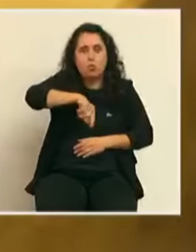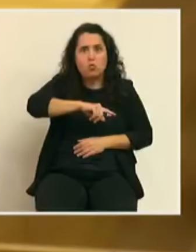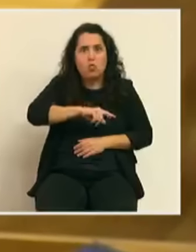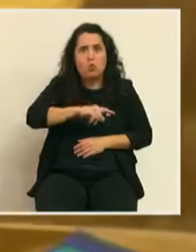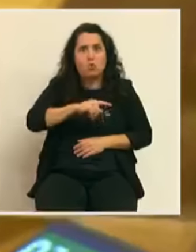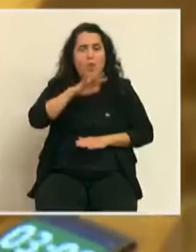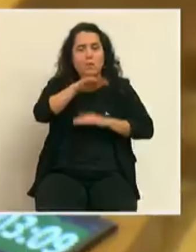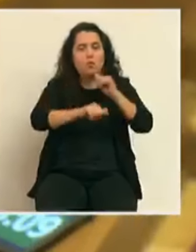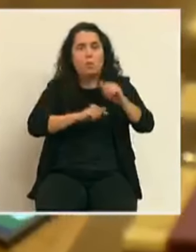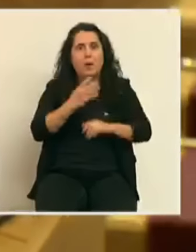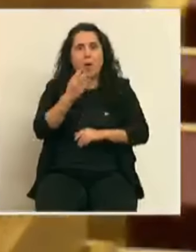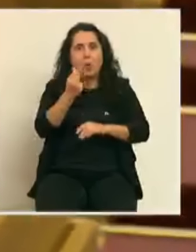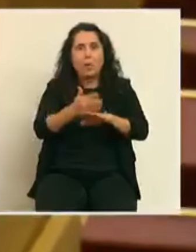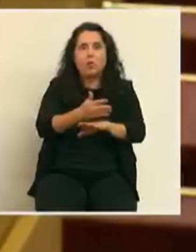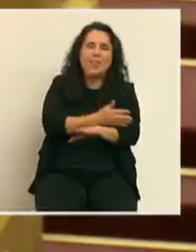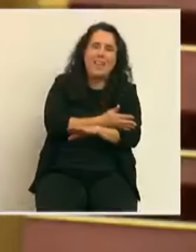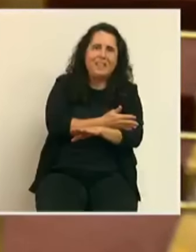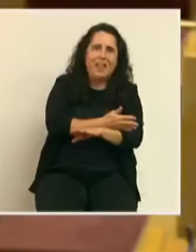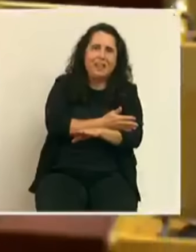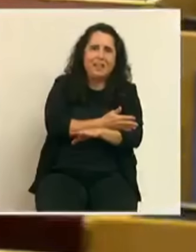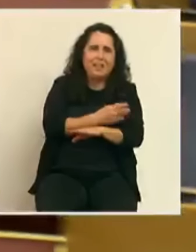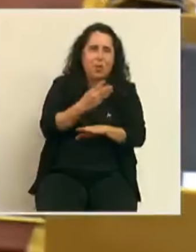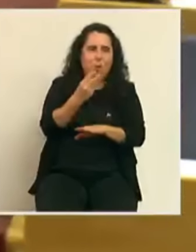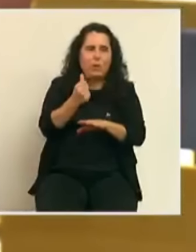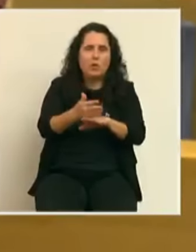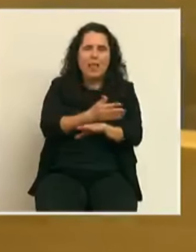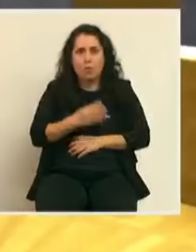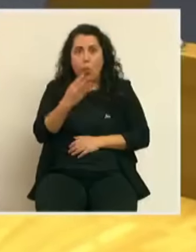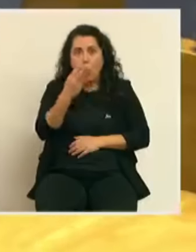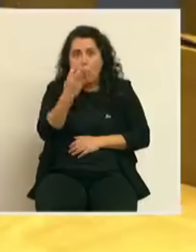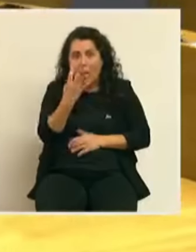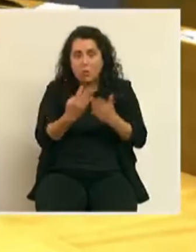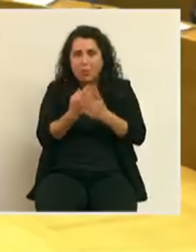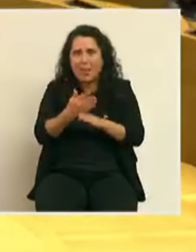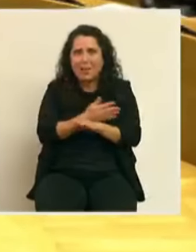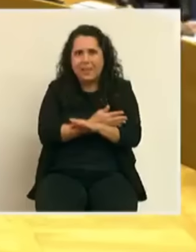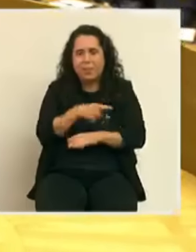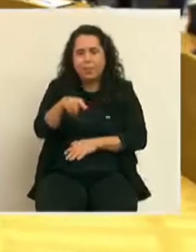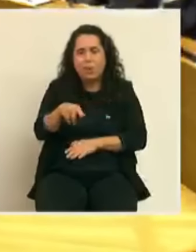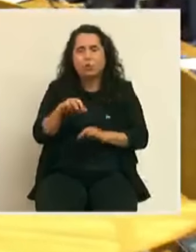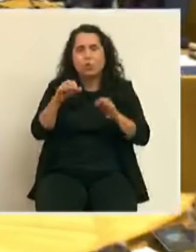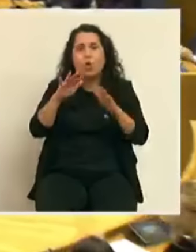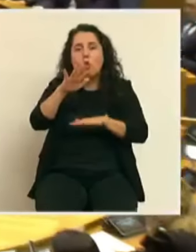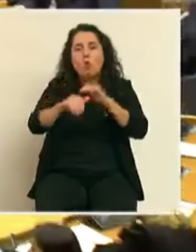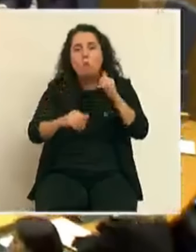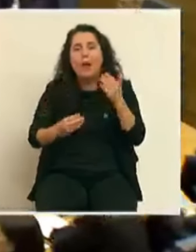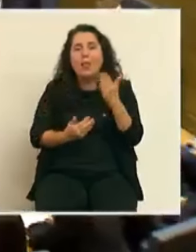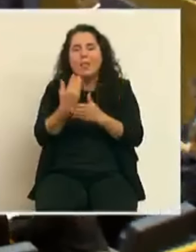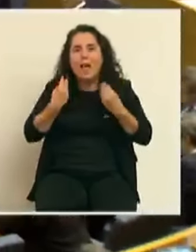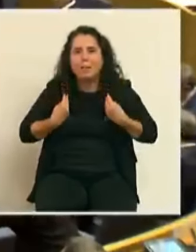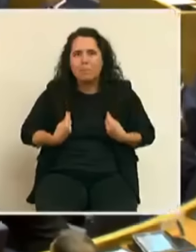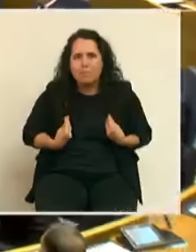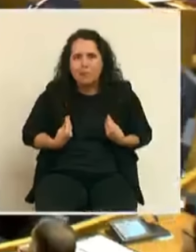convocar cuatro días abans. Cuatro días abans. Y vosotros el convoquen el mes seis días,